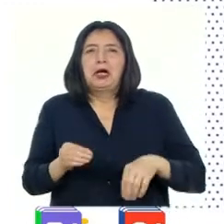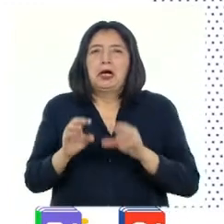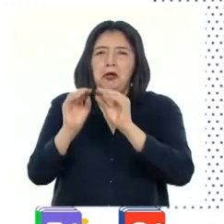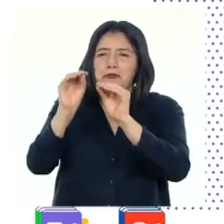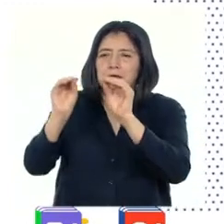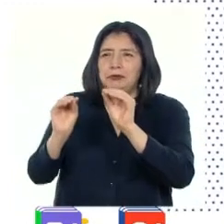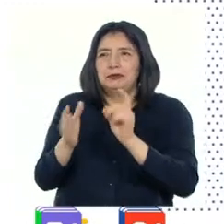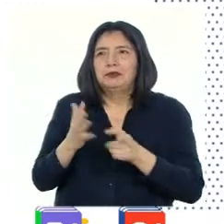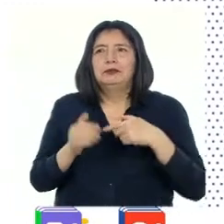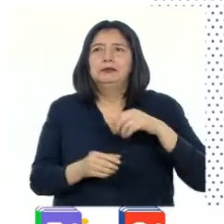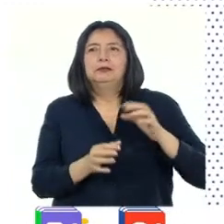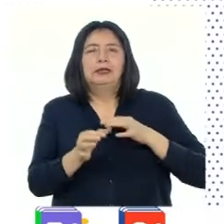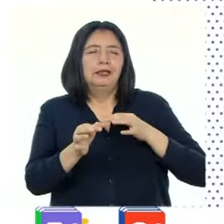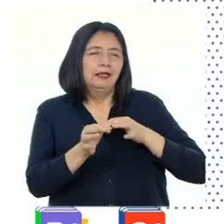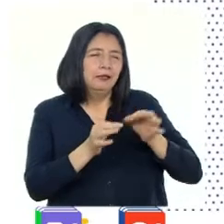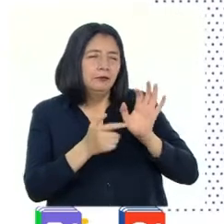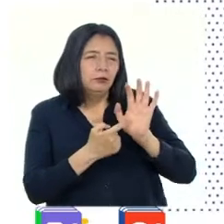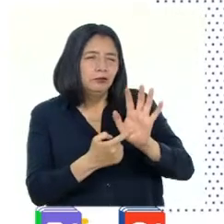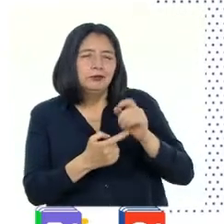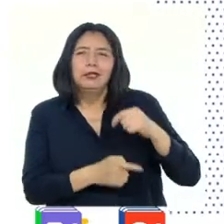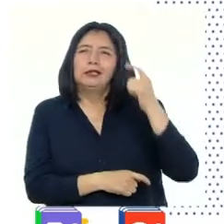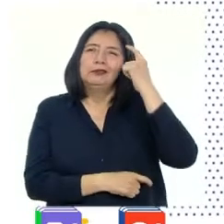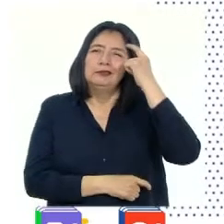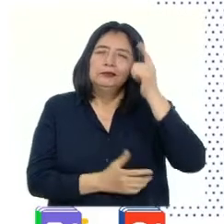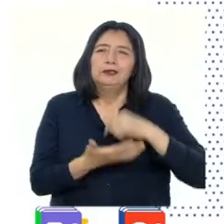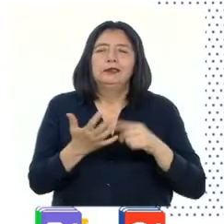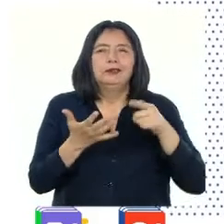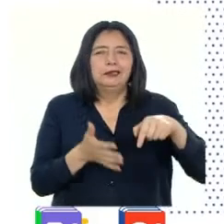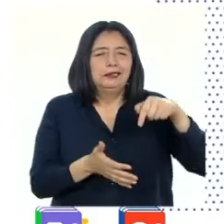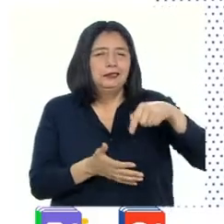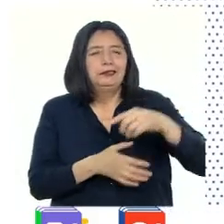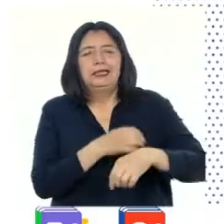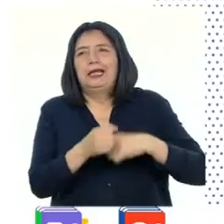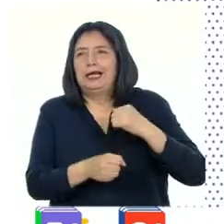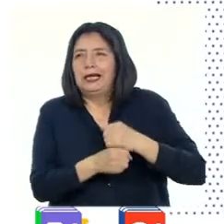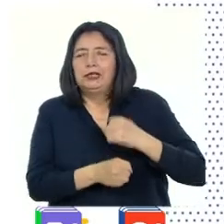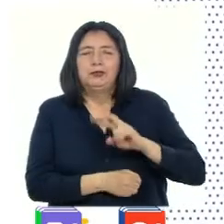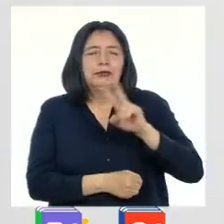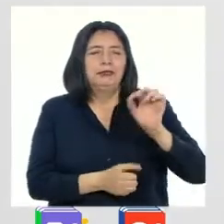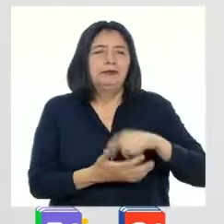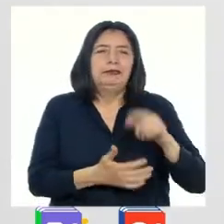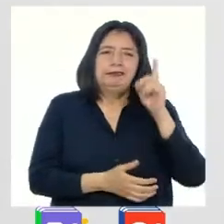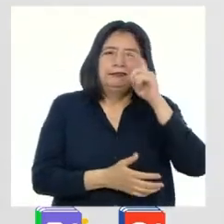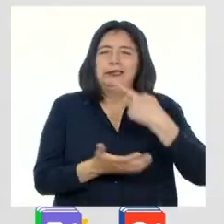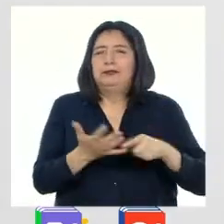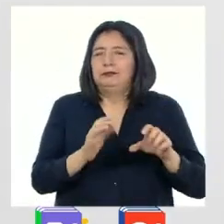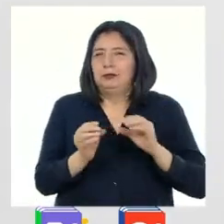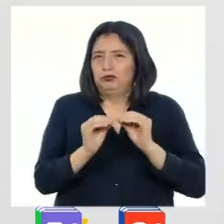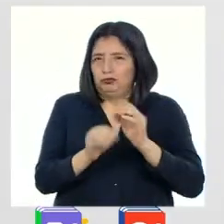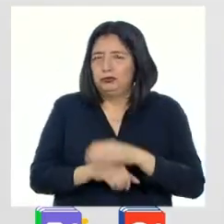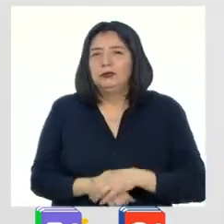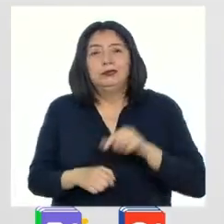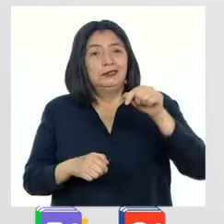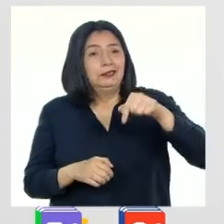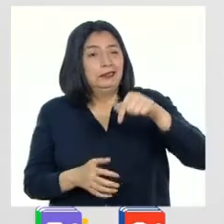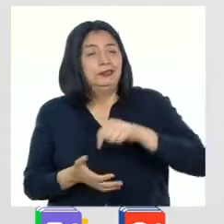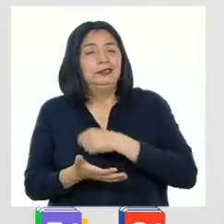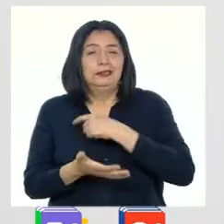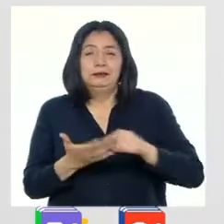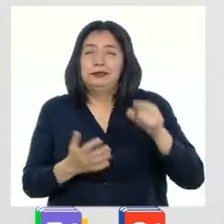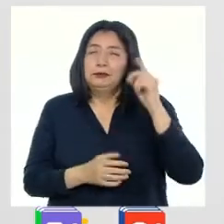para expresar nuestras reflexiones sobre lo que hemos afrontado este año 2020. Esta semana